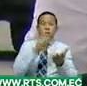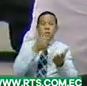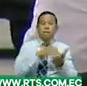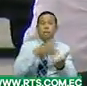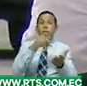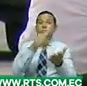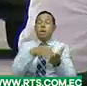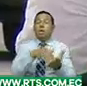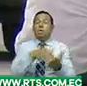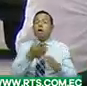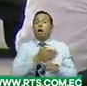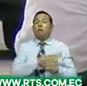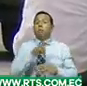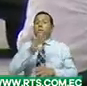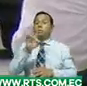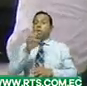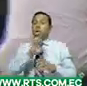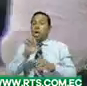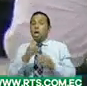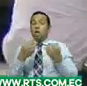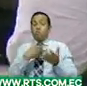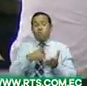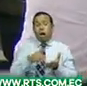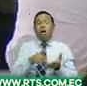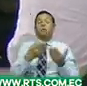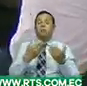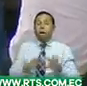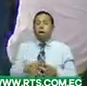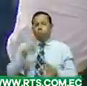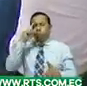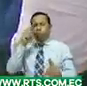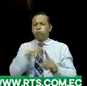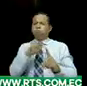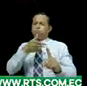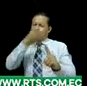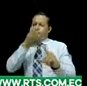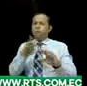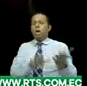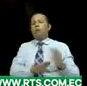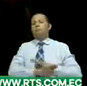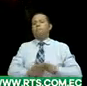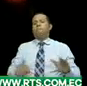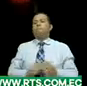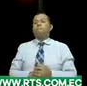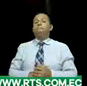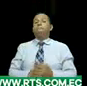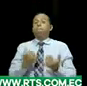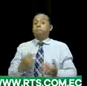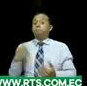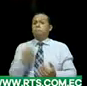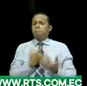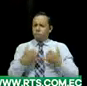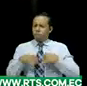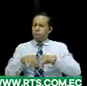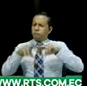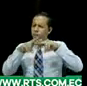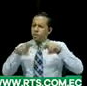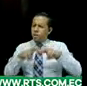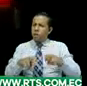enero en el norte de Guayaquil. Hasta ahora estamos trabajando en aquello y en la cual pues estamos muy cerca ya para